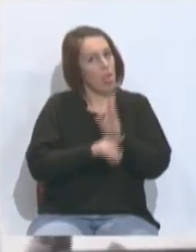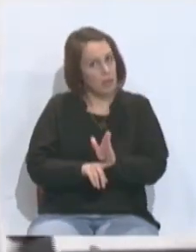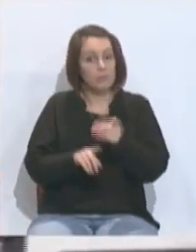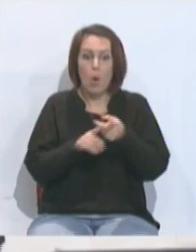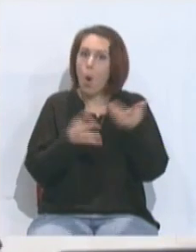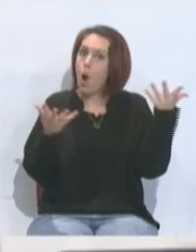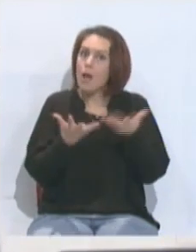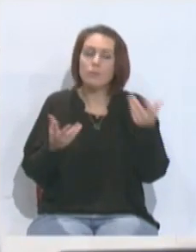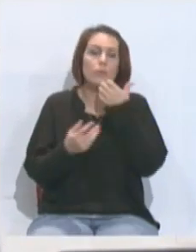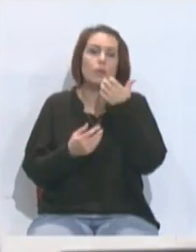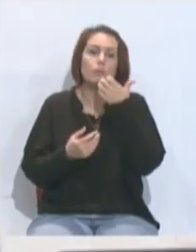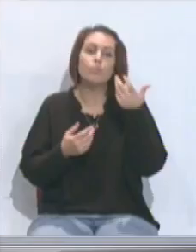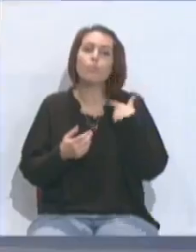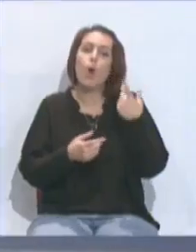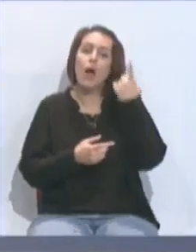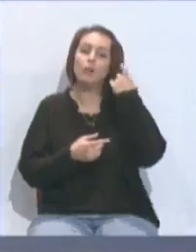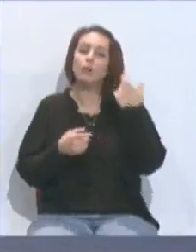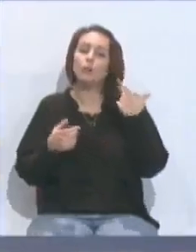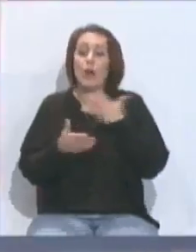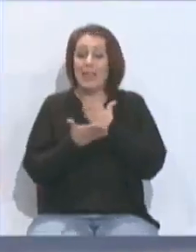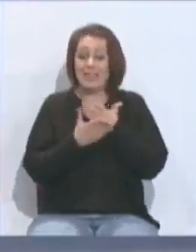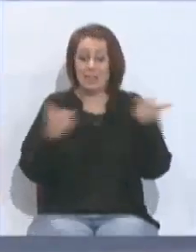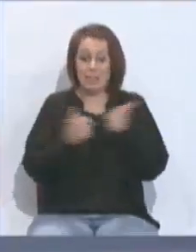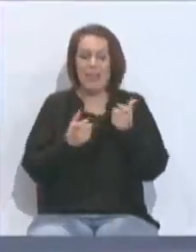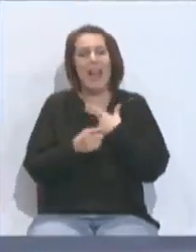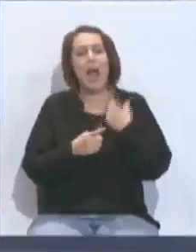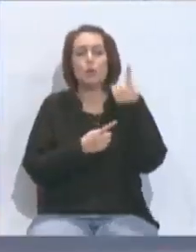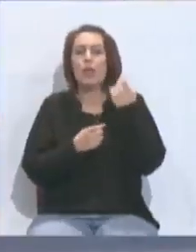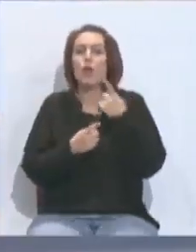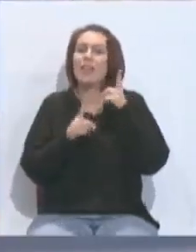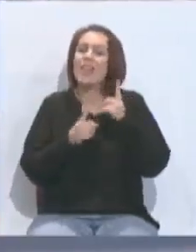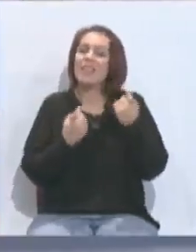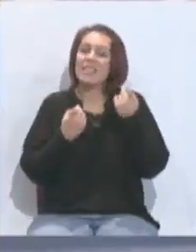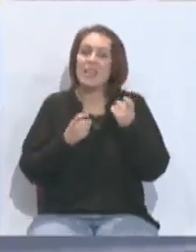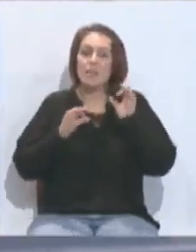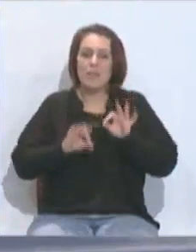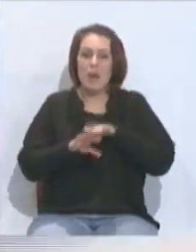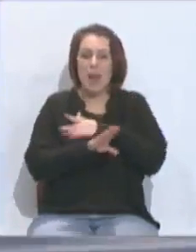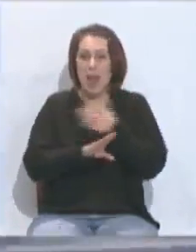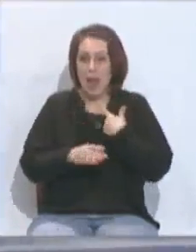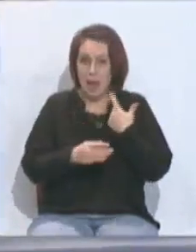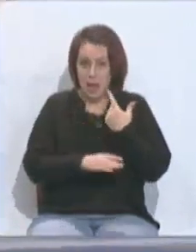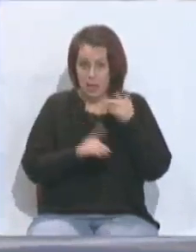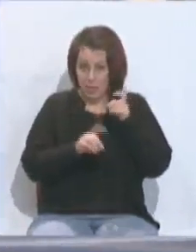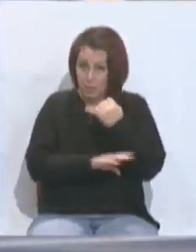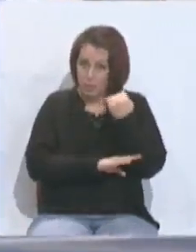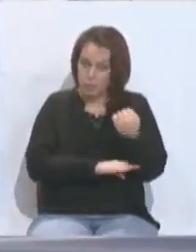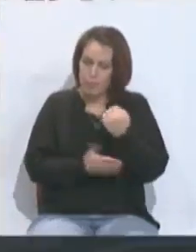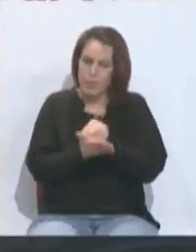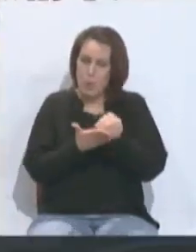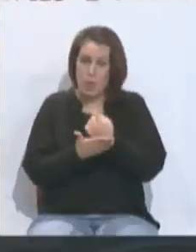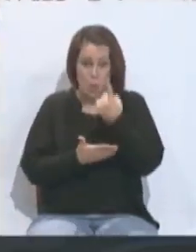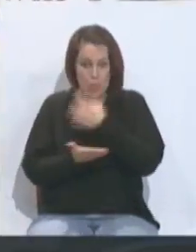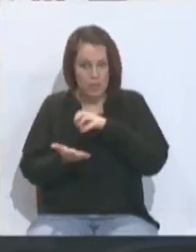carácter de urgencia, como son la reducción de las ratios de alumnado con necesidades específicas de apoyo educativo, la matriculación de hermanos en un